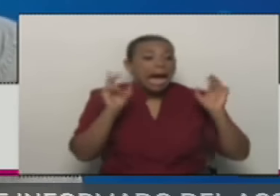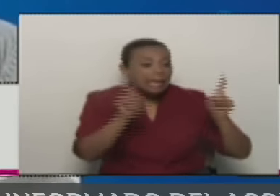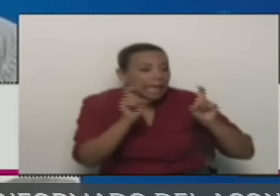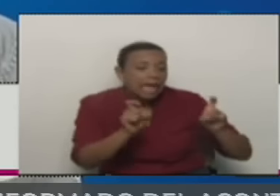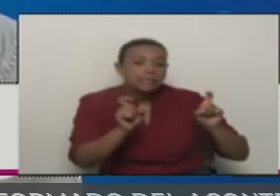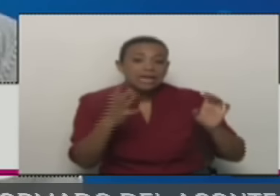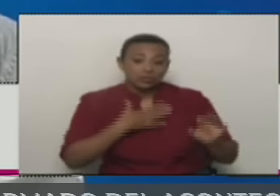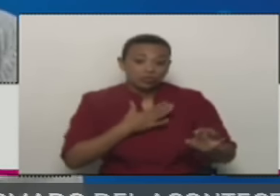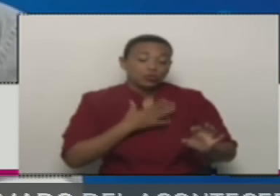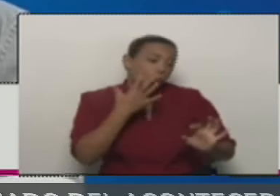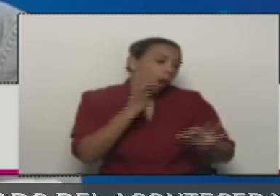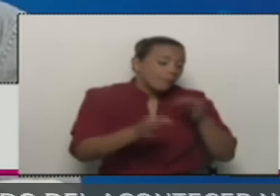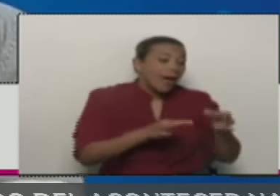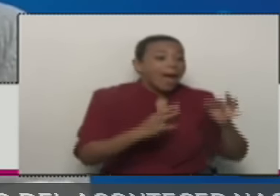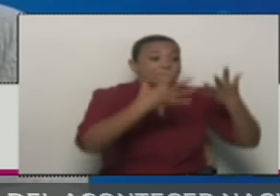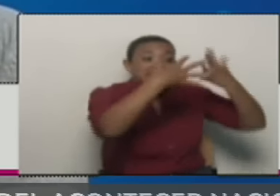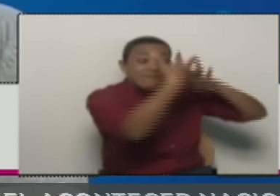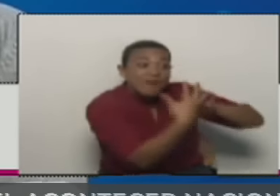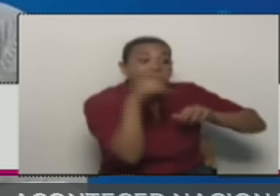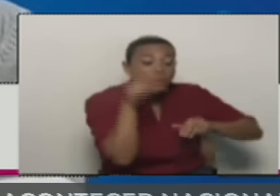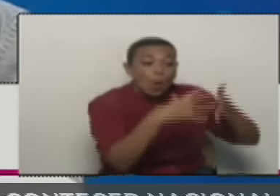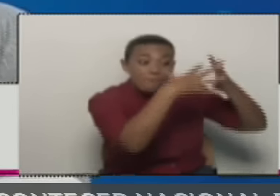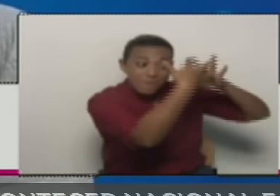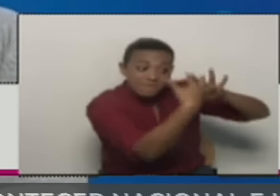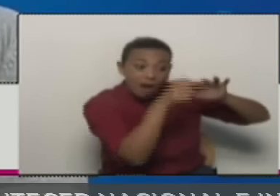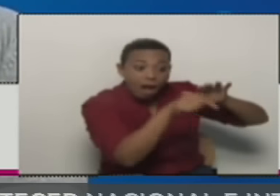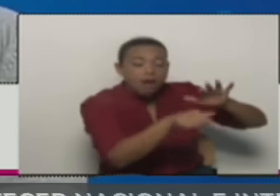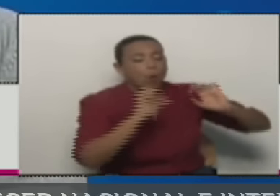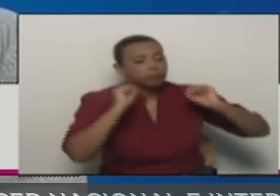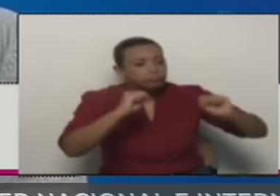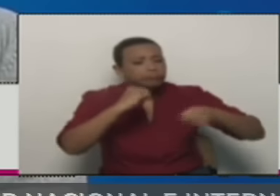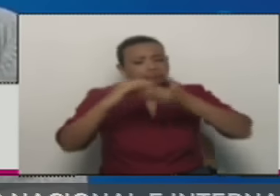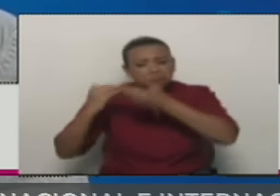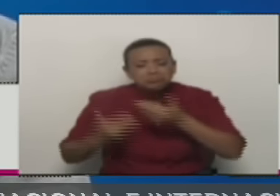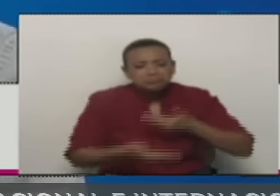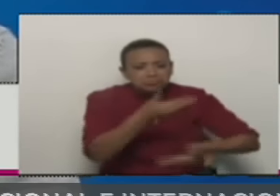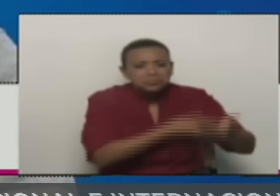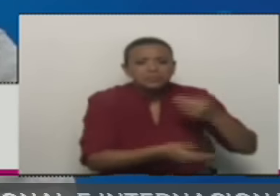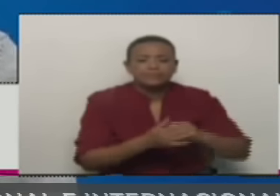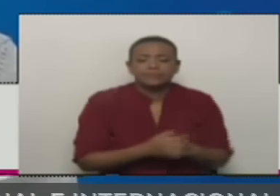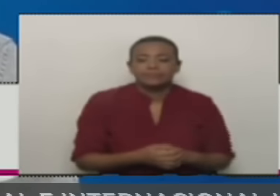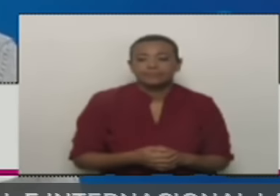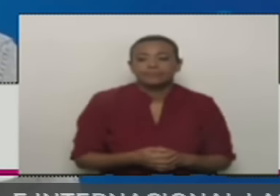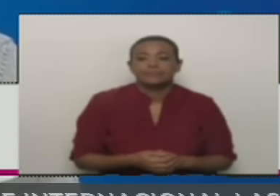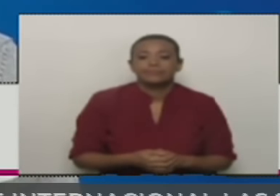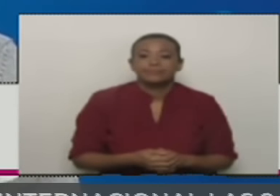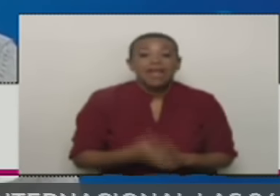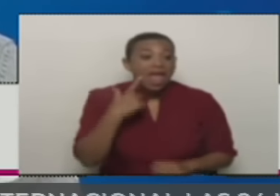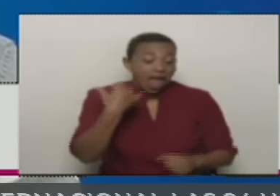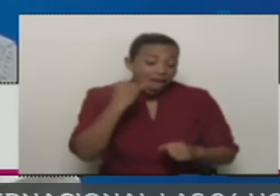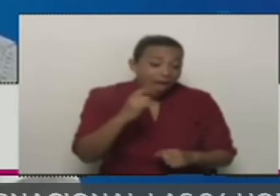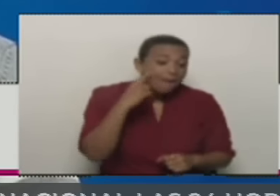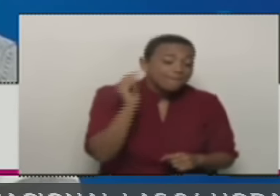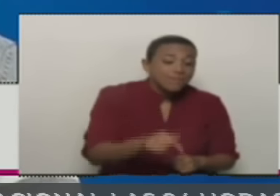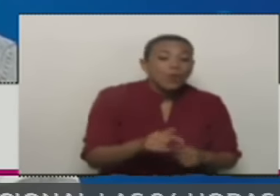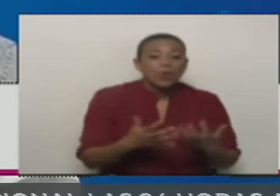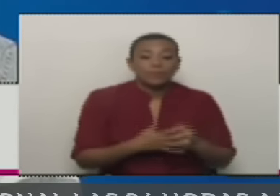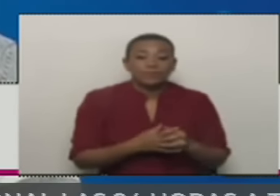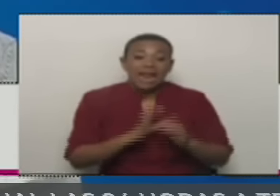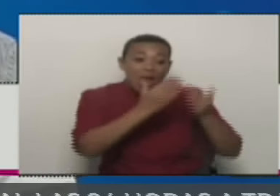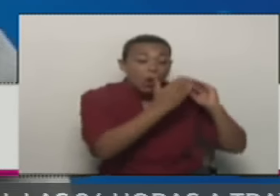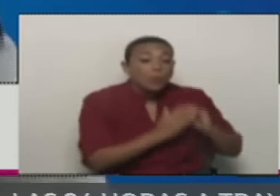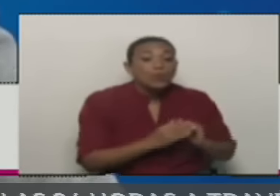chame a atenção delas, não seja qualquer tipo de plantio, sabe? Hemos, en la